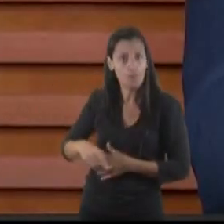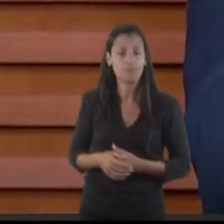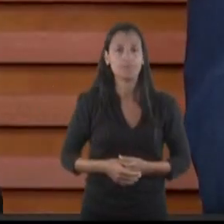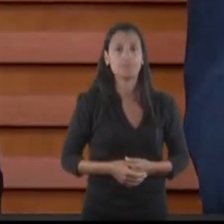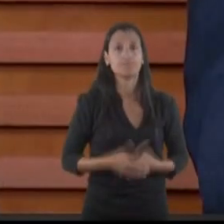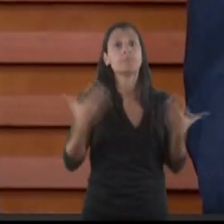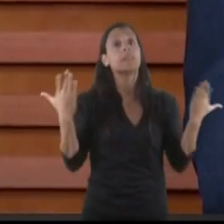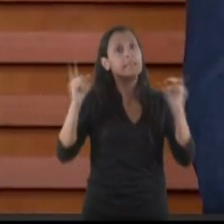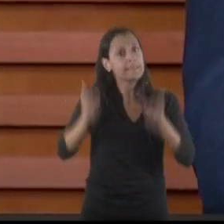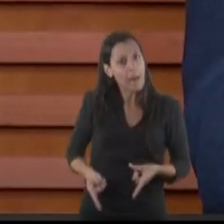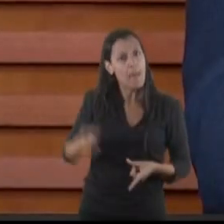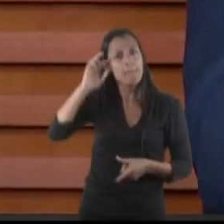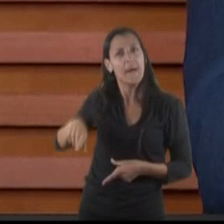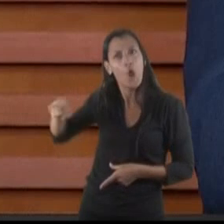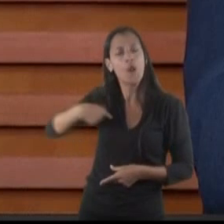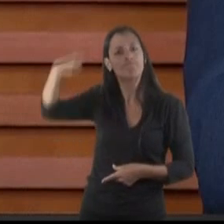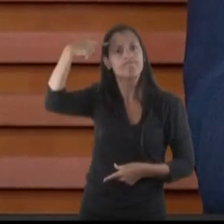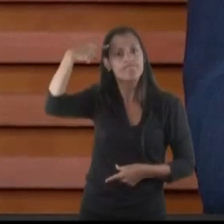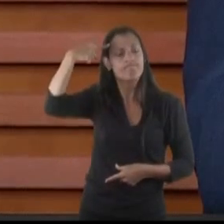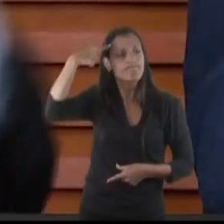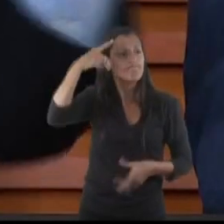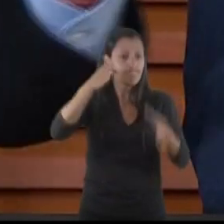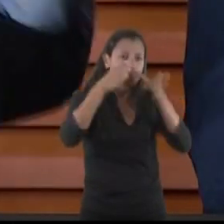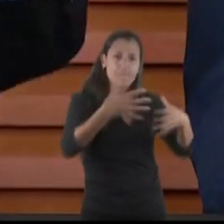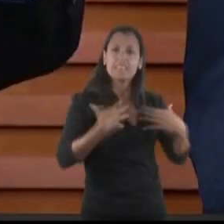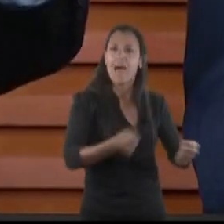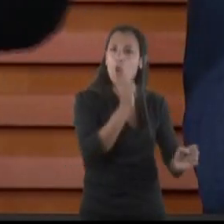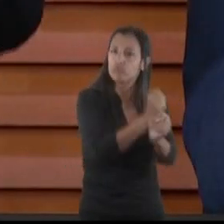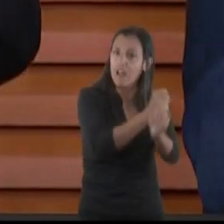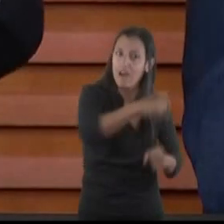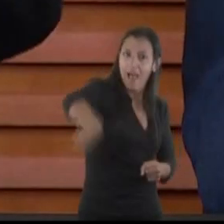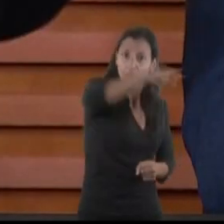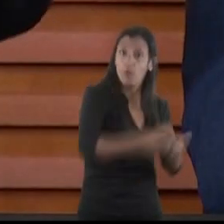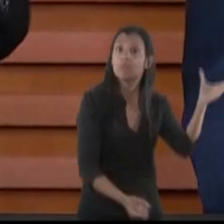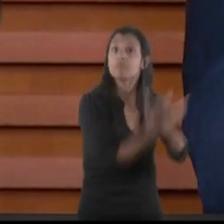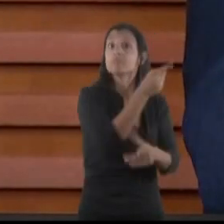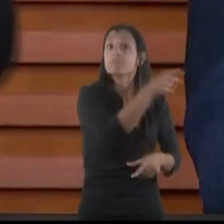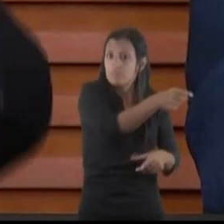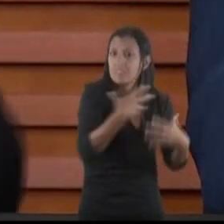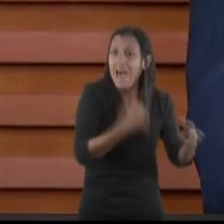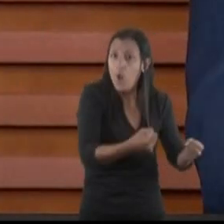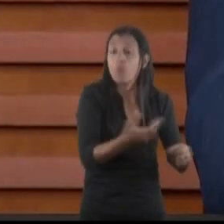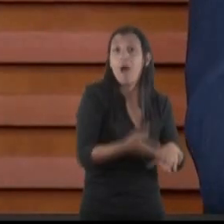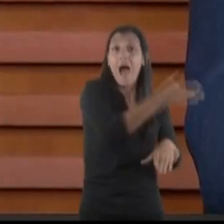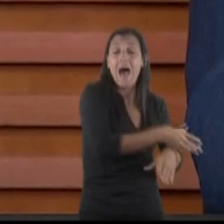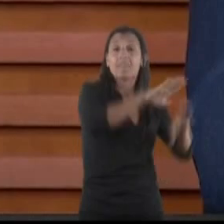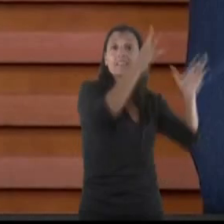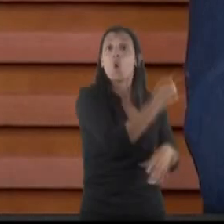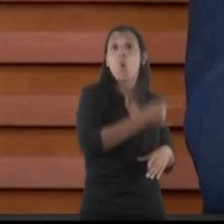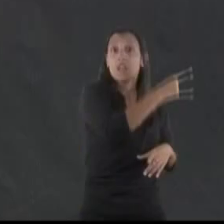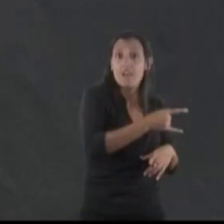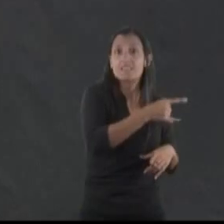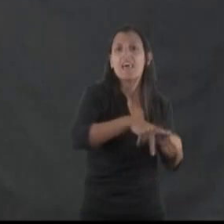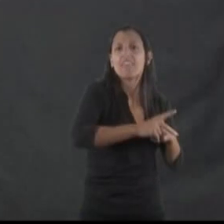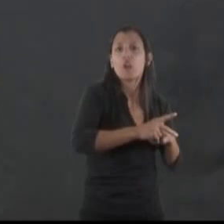cuando también empezó a pensar en la salud de los trabajadores, cuando creó la Universidad de los Trabajadores, que es la Universidad Tecnológica Nacional de